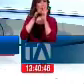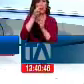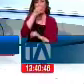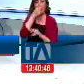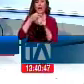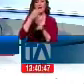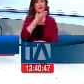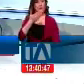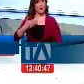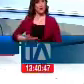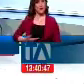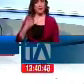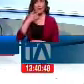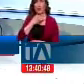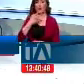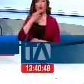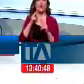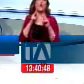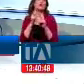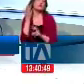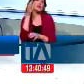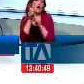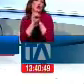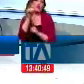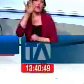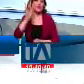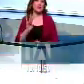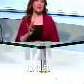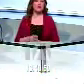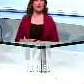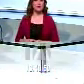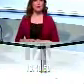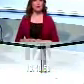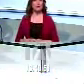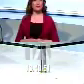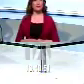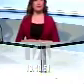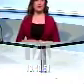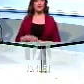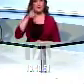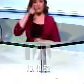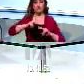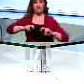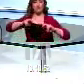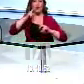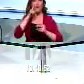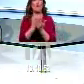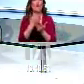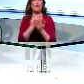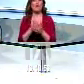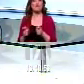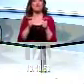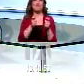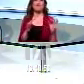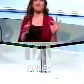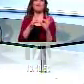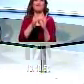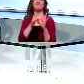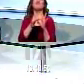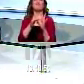Bucaram Pulley, a quien dijo haber conocido en el 2017. Sin embargo, información recabada por Fiscalía reafirma que sí